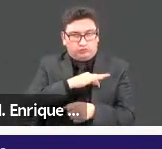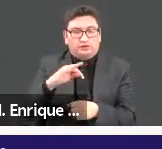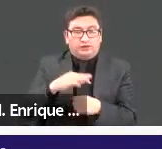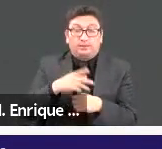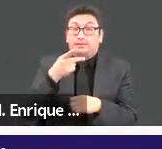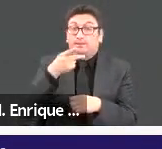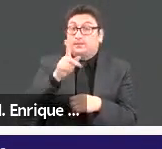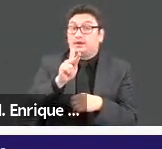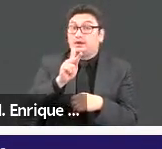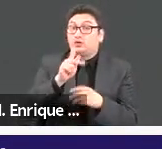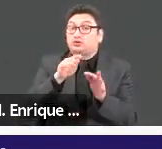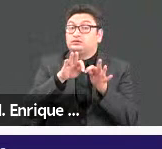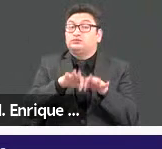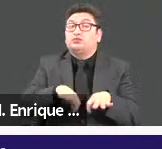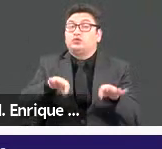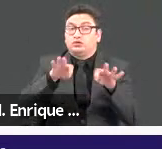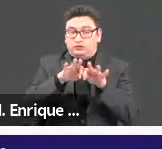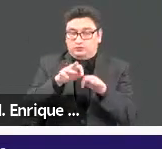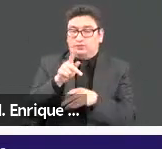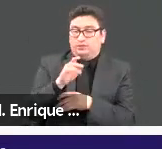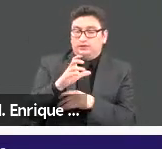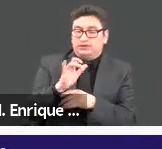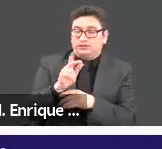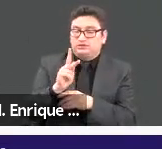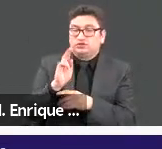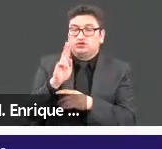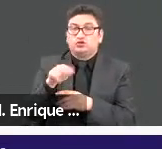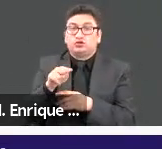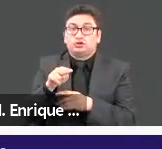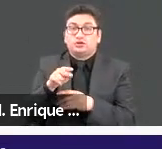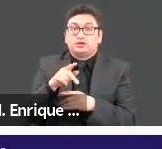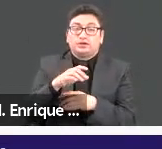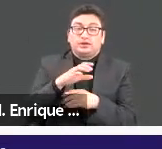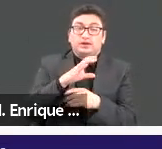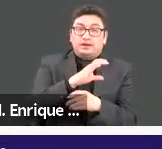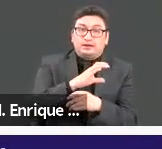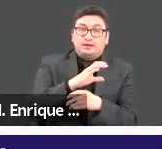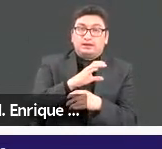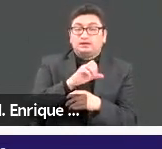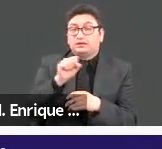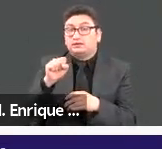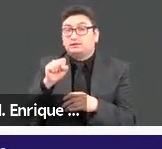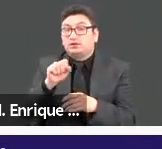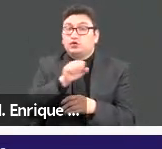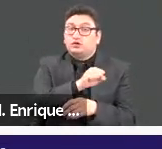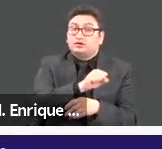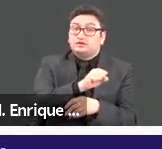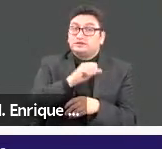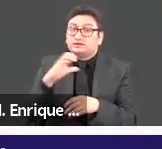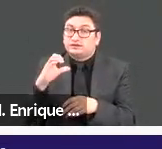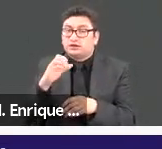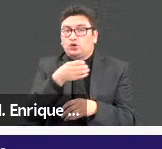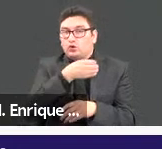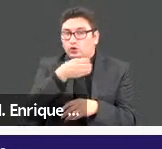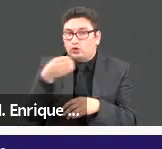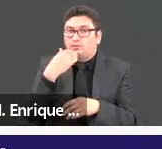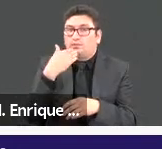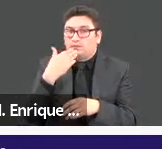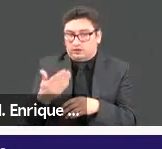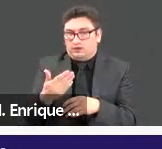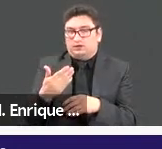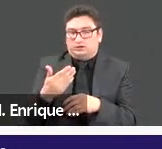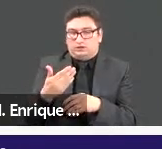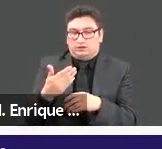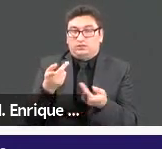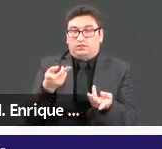es que si prescripción, la primera va con S y la segunda va con C, la escribamos así. Si la escribimos